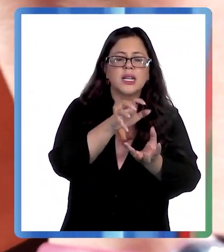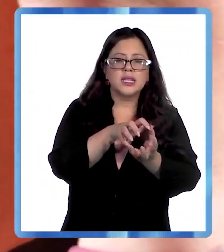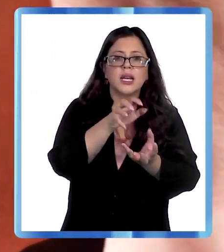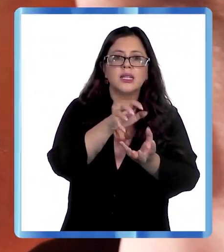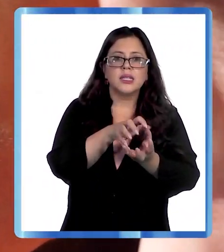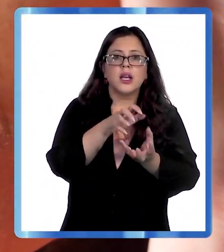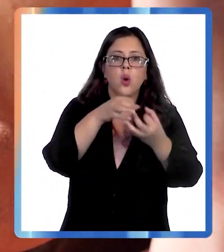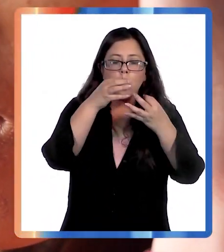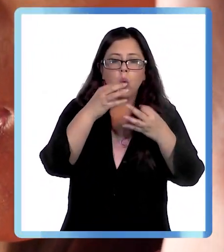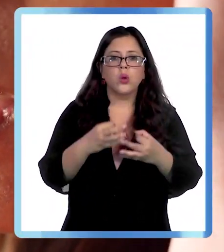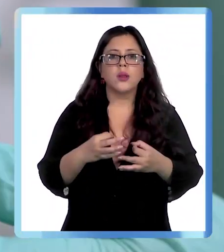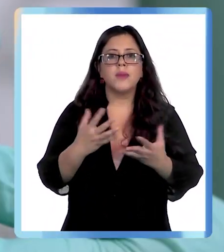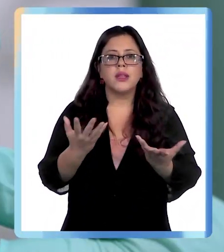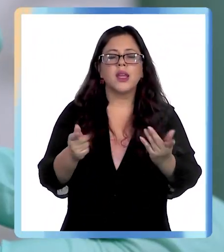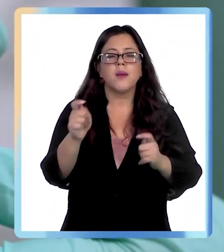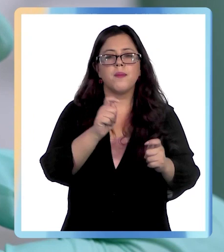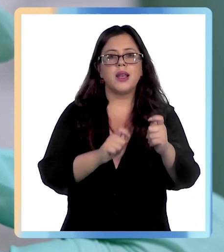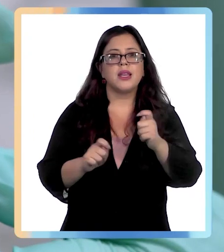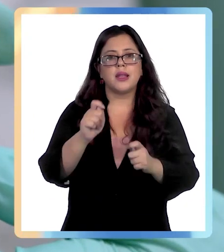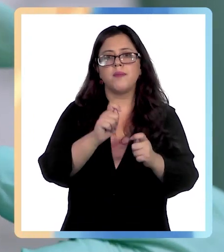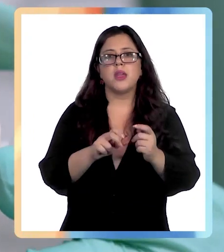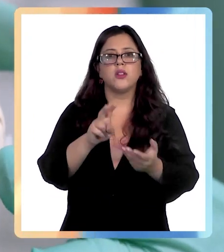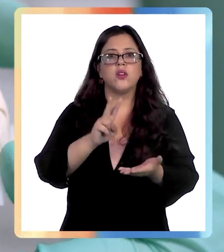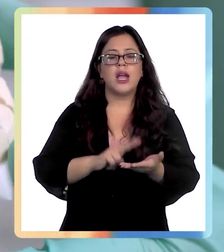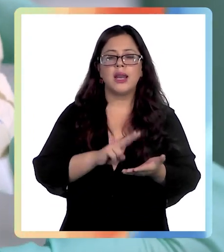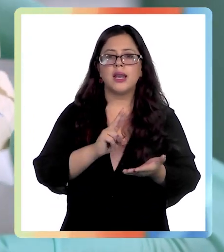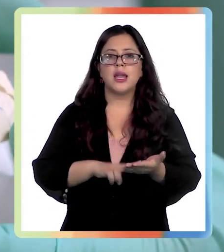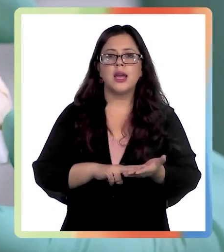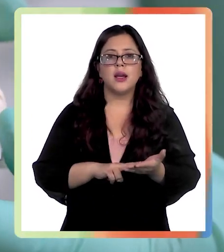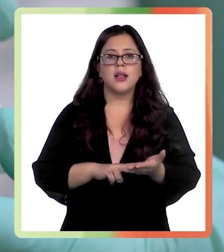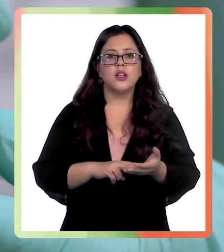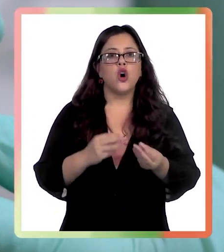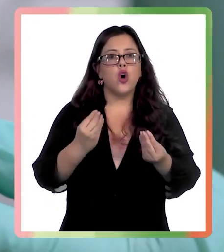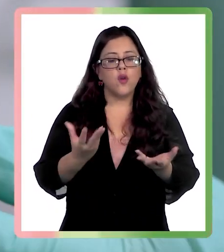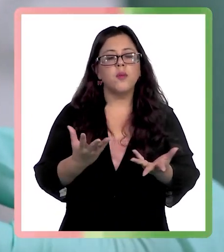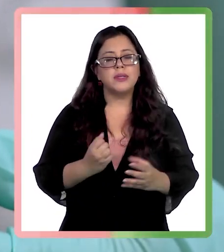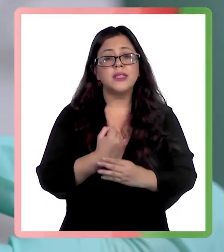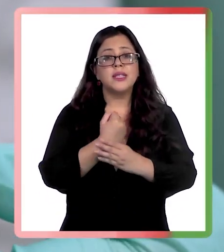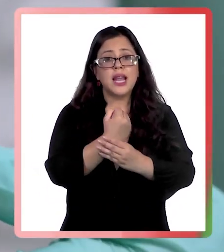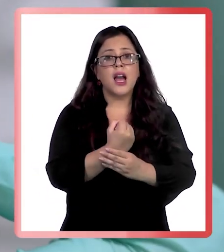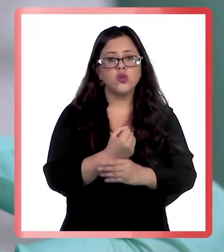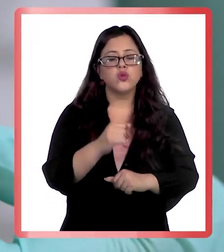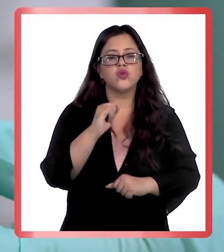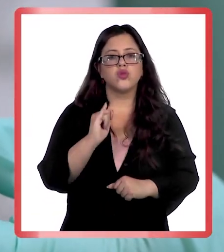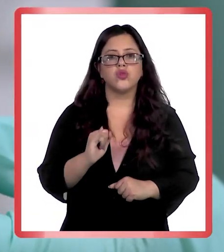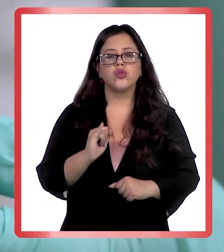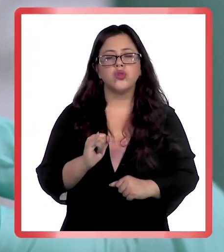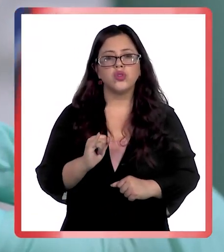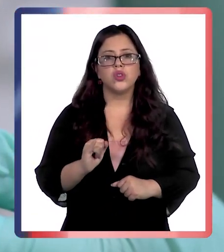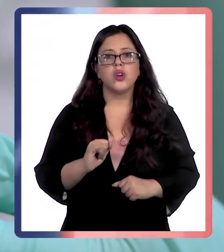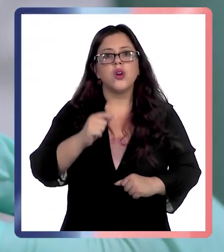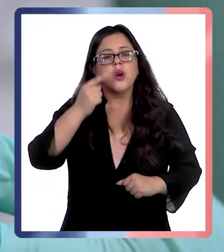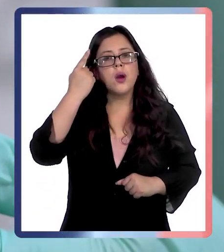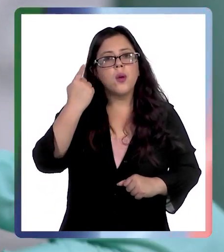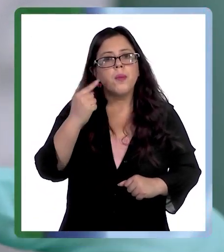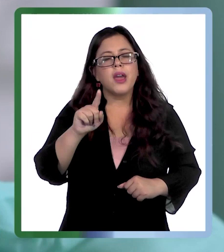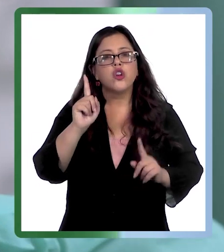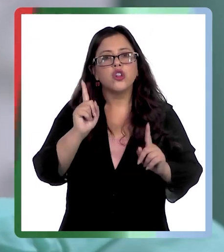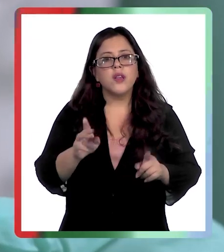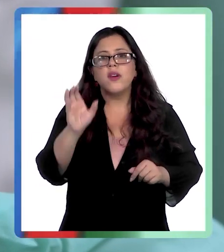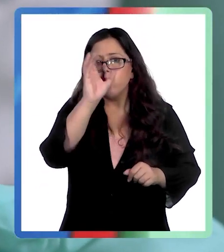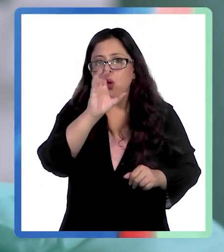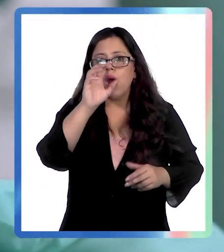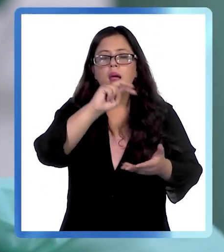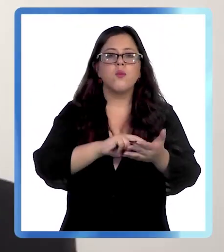bruxismo para tratar en el fondo el problema real ya por supuesto que sirve de todas maneras pero hay